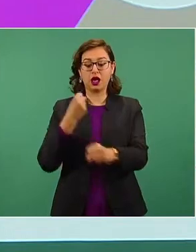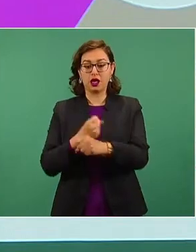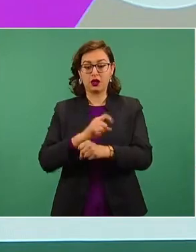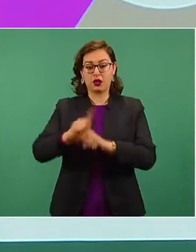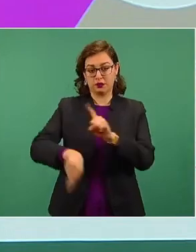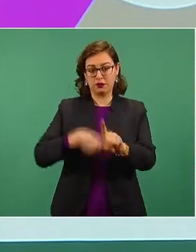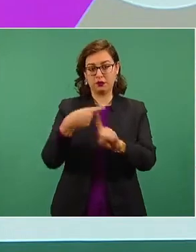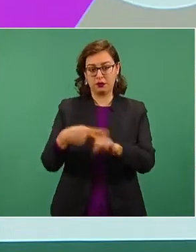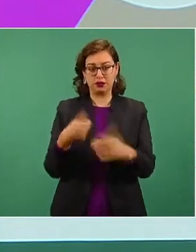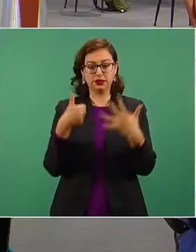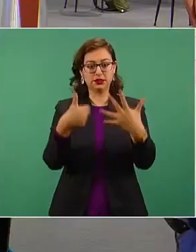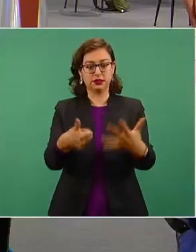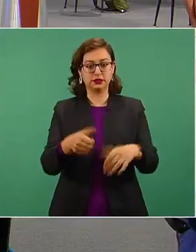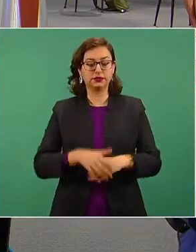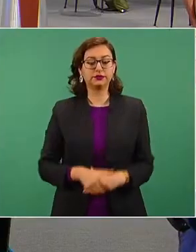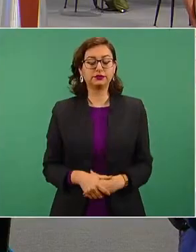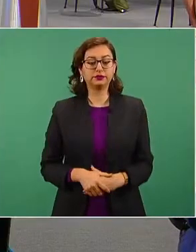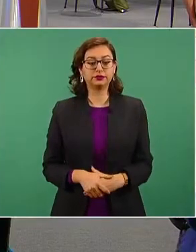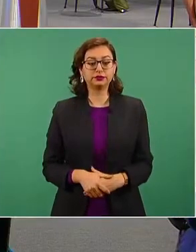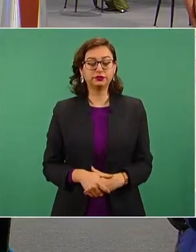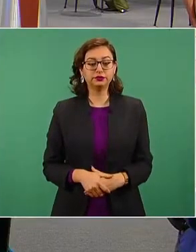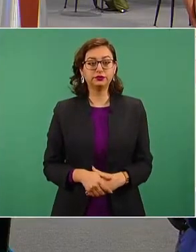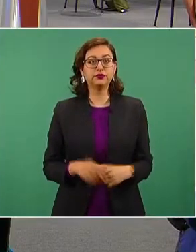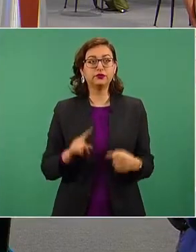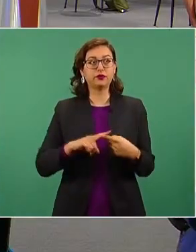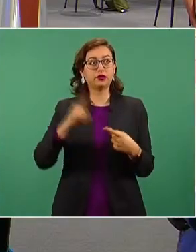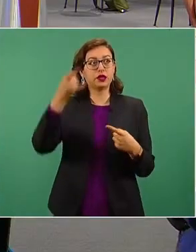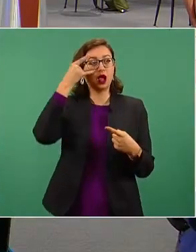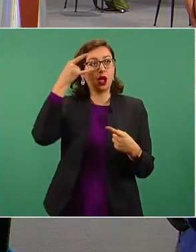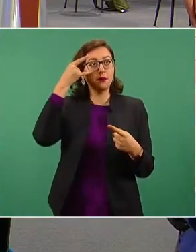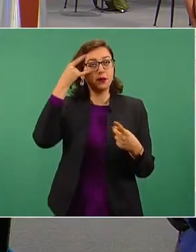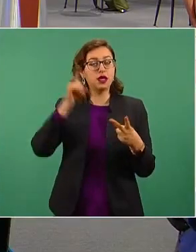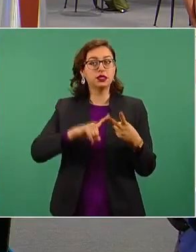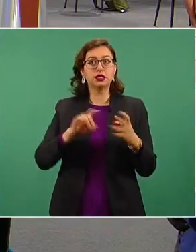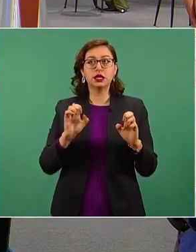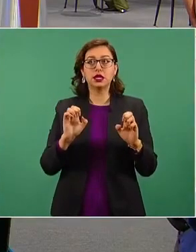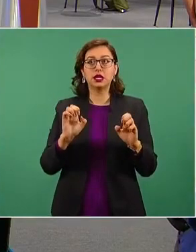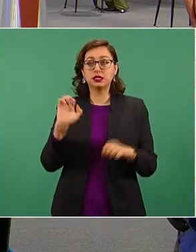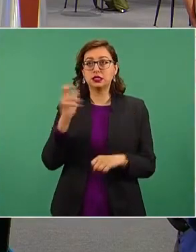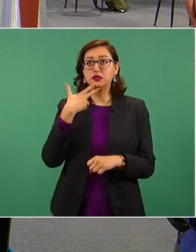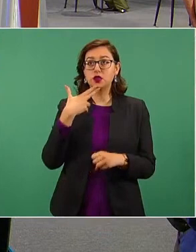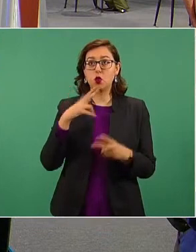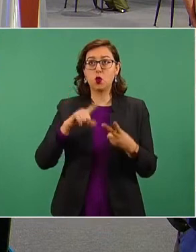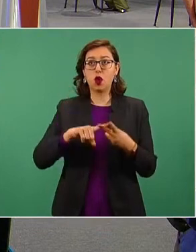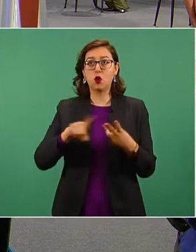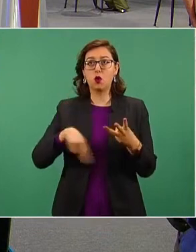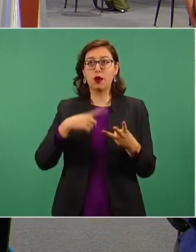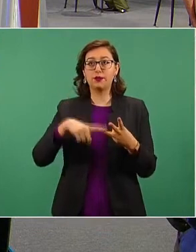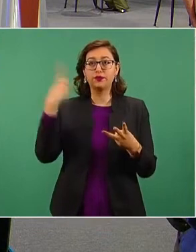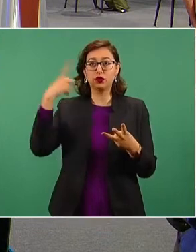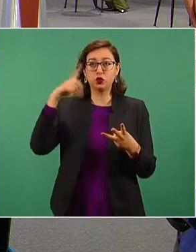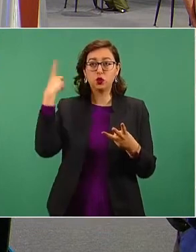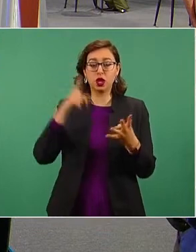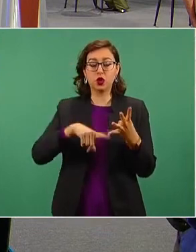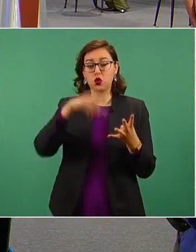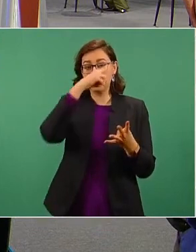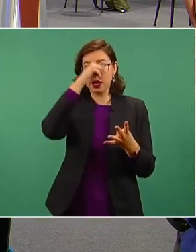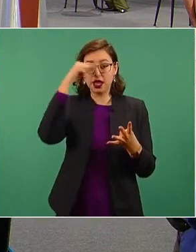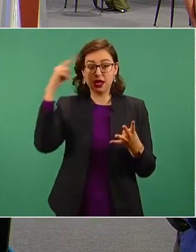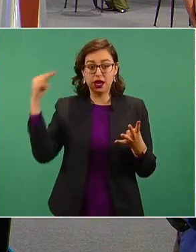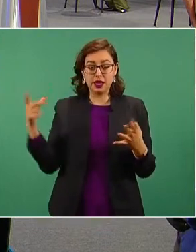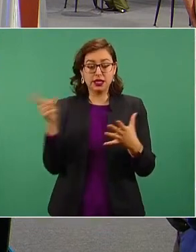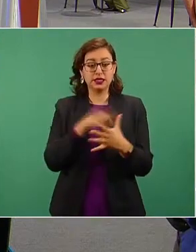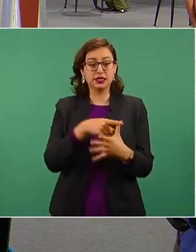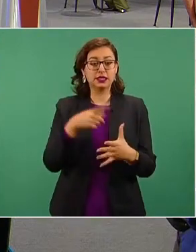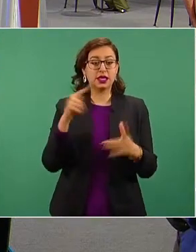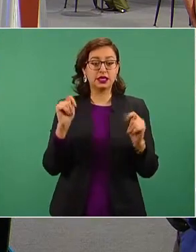6 centros de justicia. En Campeche, en Chihuahua, en Durango, en Nayarit, en Tlaxcala.